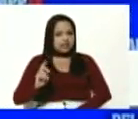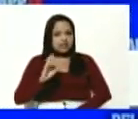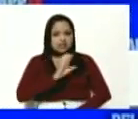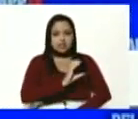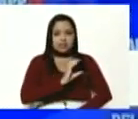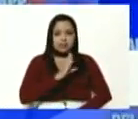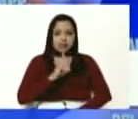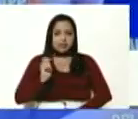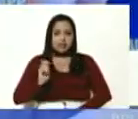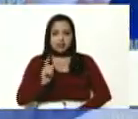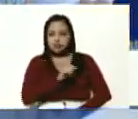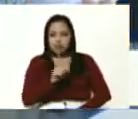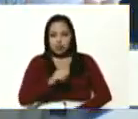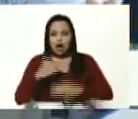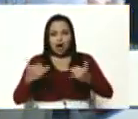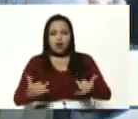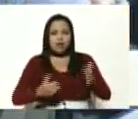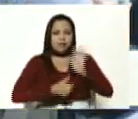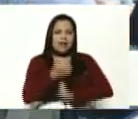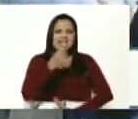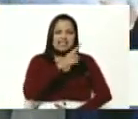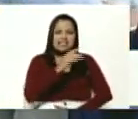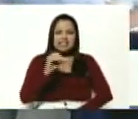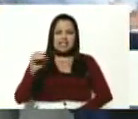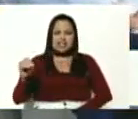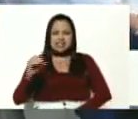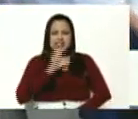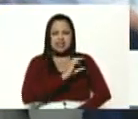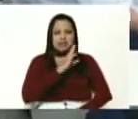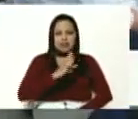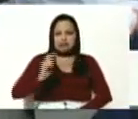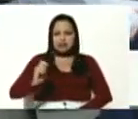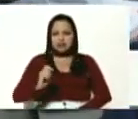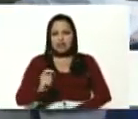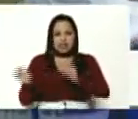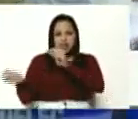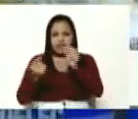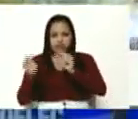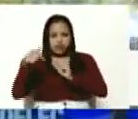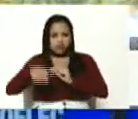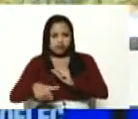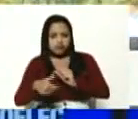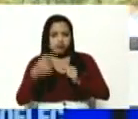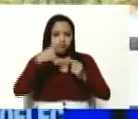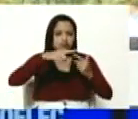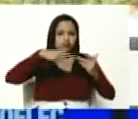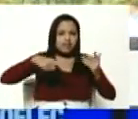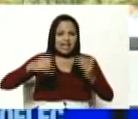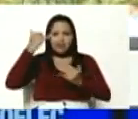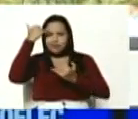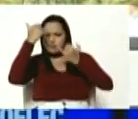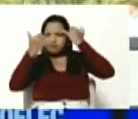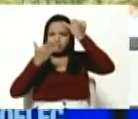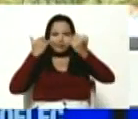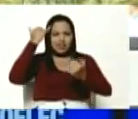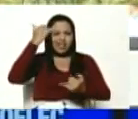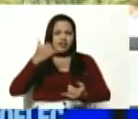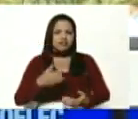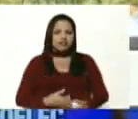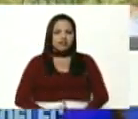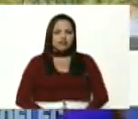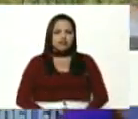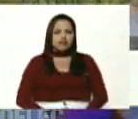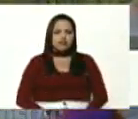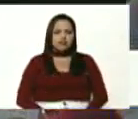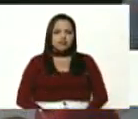si no sean cientos de sp de batir aquí un conjunto de iniciativas ideas y lo